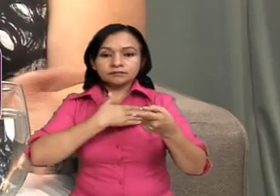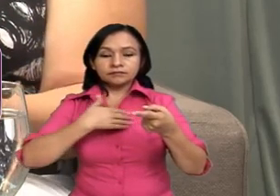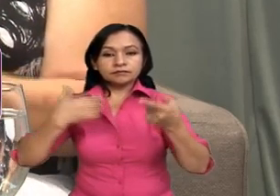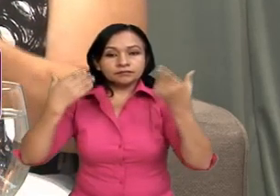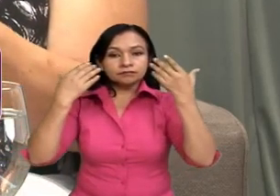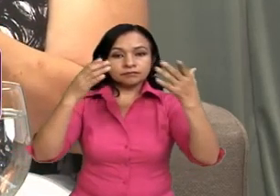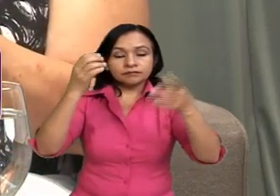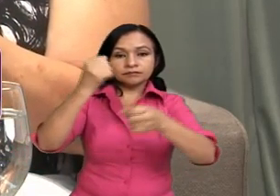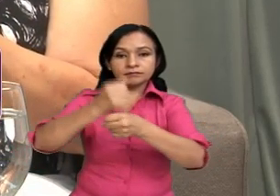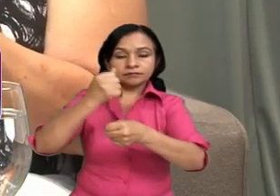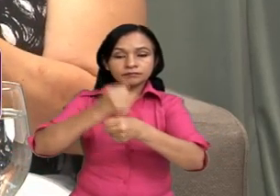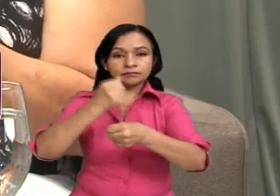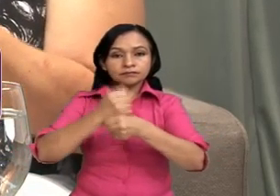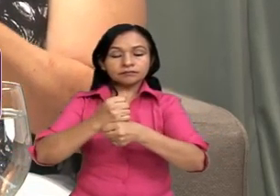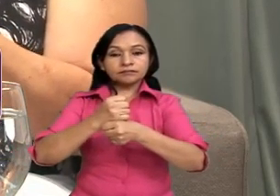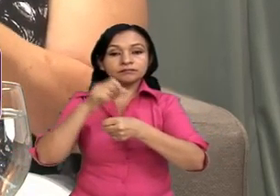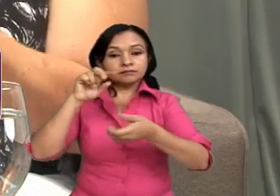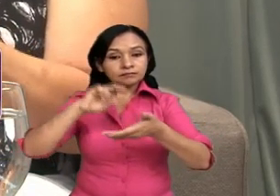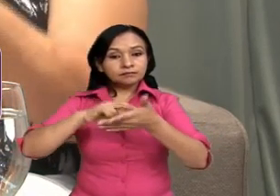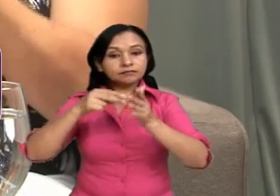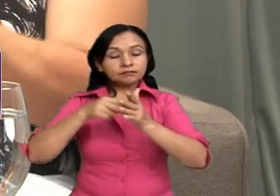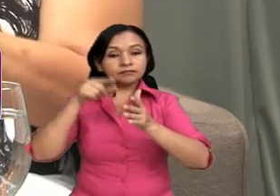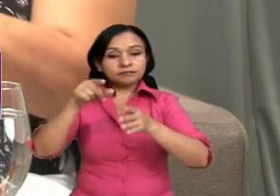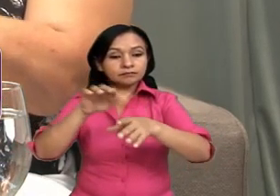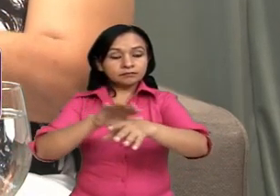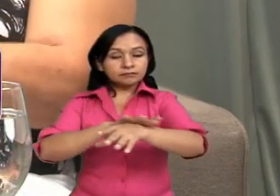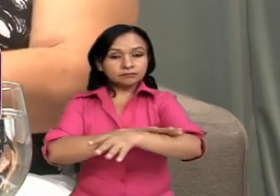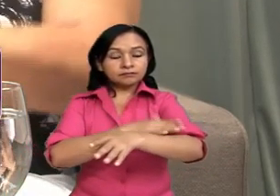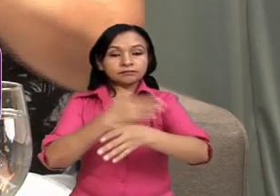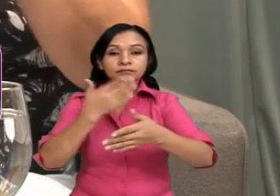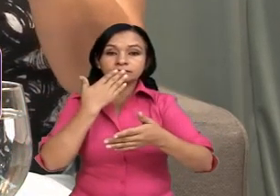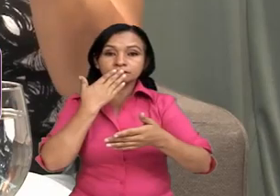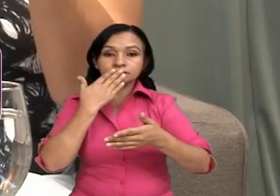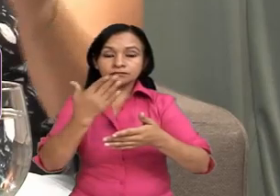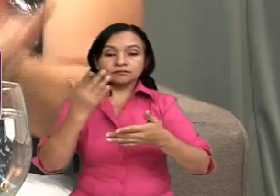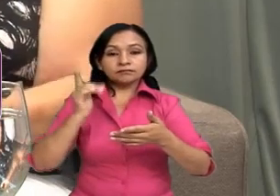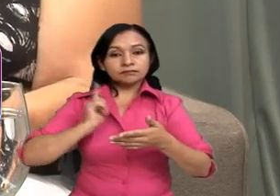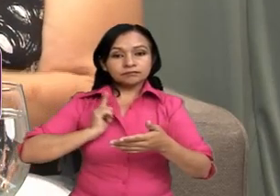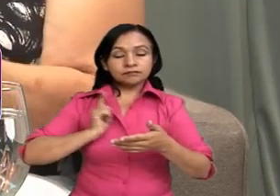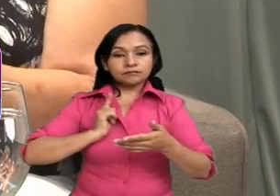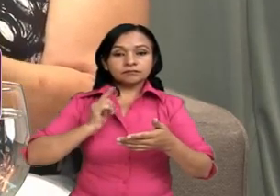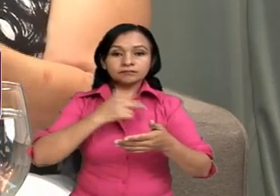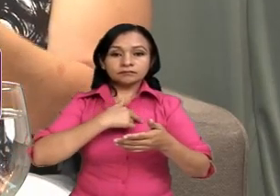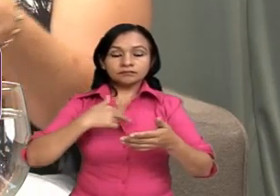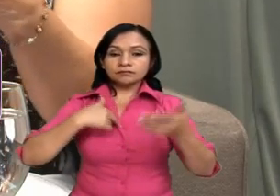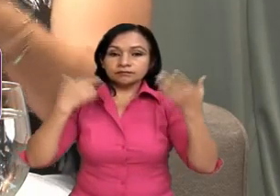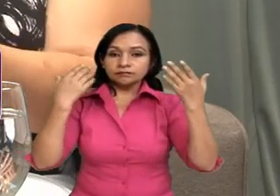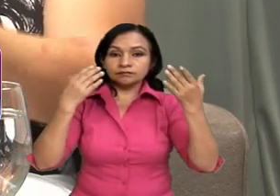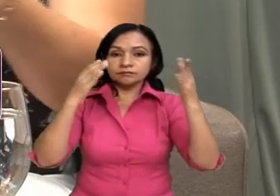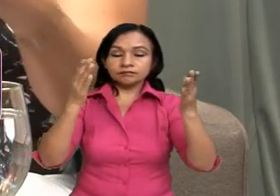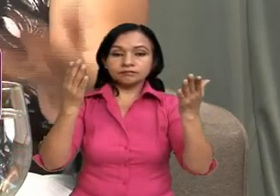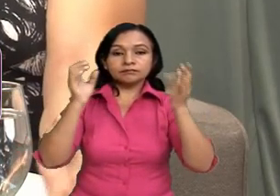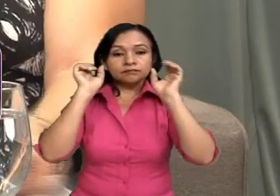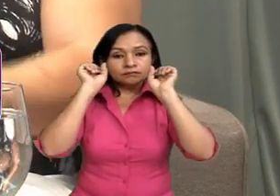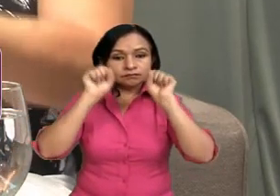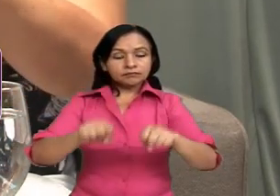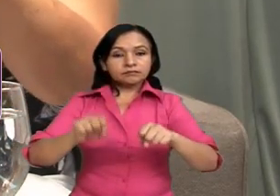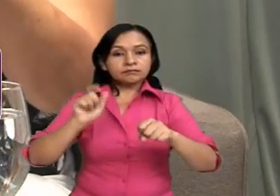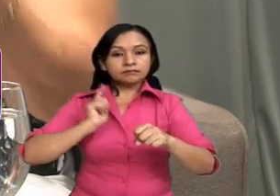condiciones laborables. Eso hace que uno sienta la comodidad en tener instrumentos con